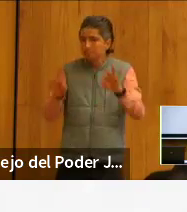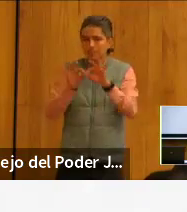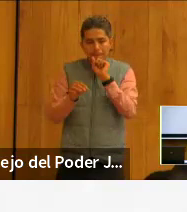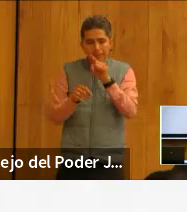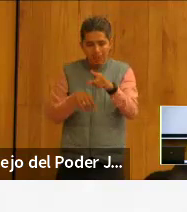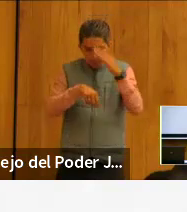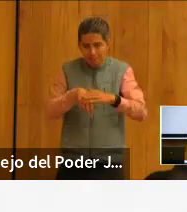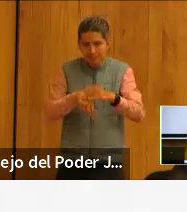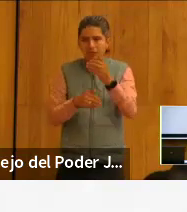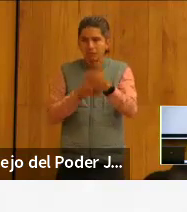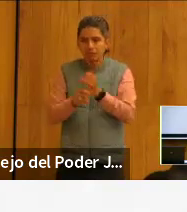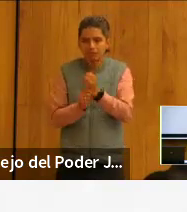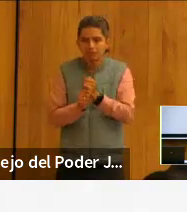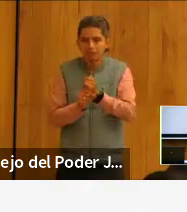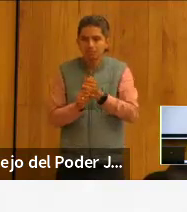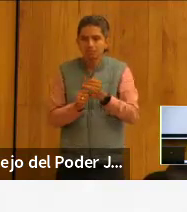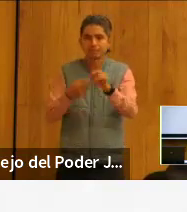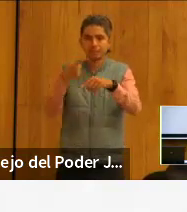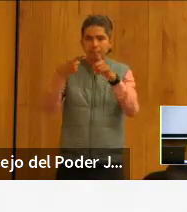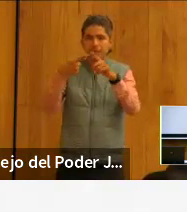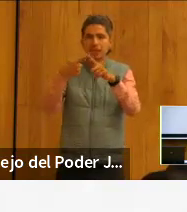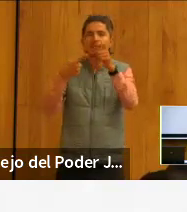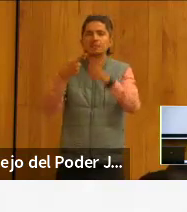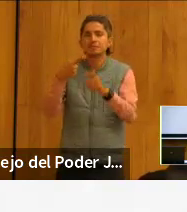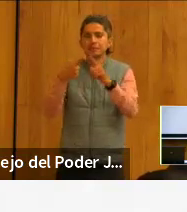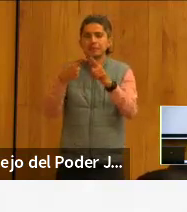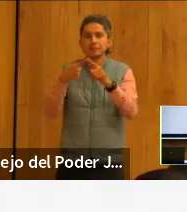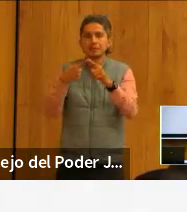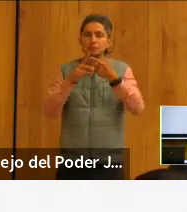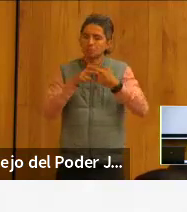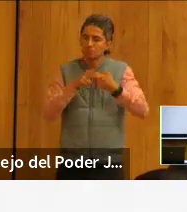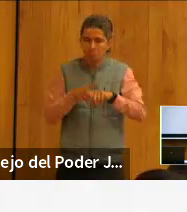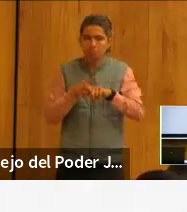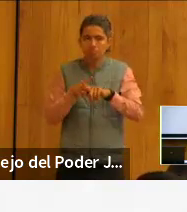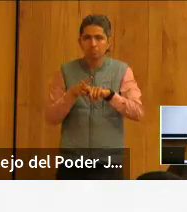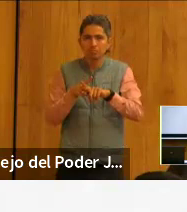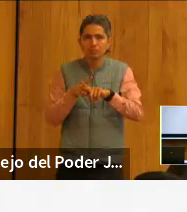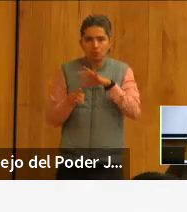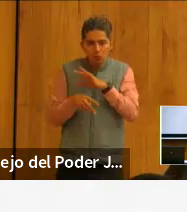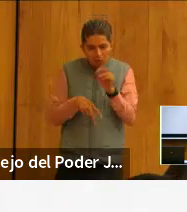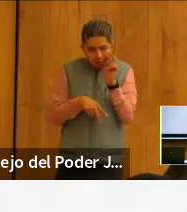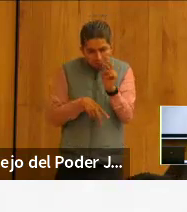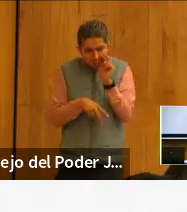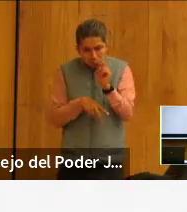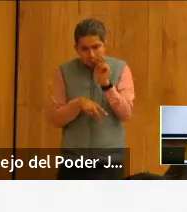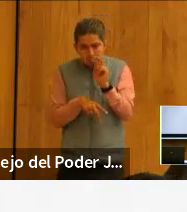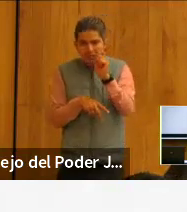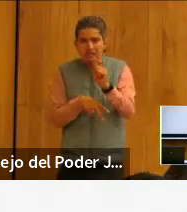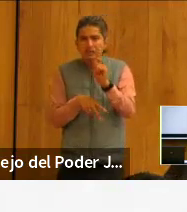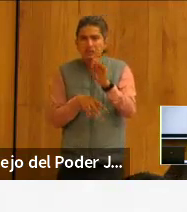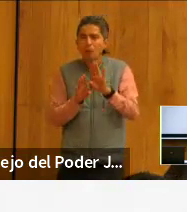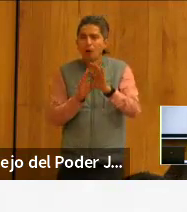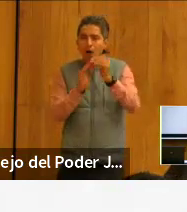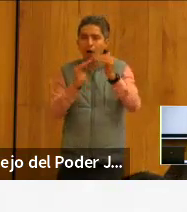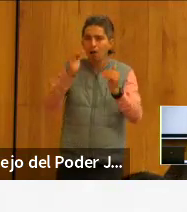del procedimiento. El primer momento es desde el inicio, donde podemos observar esta violencia de género,